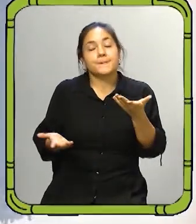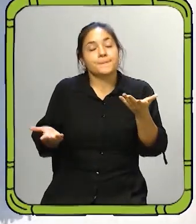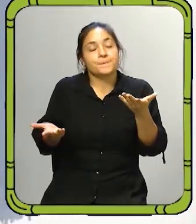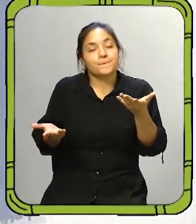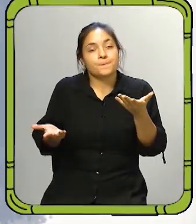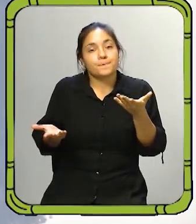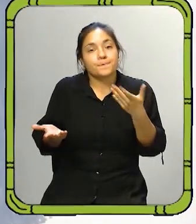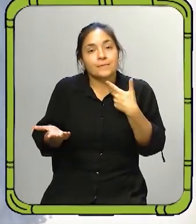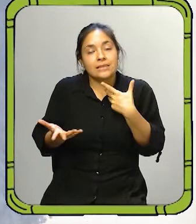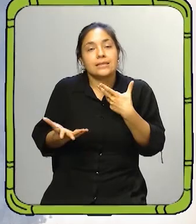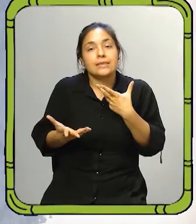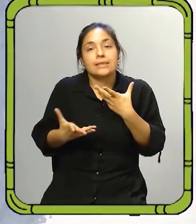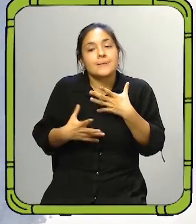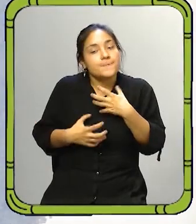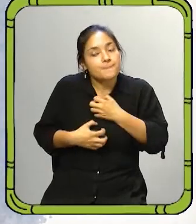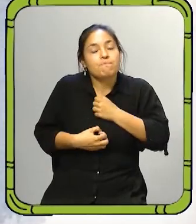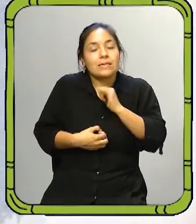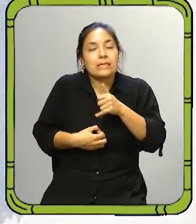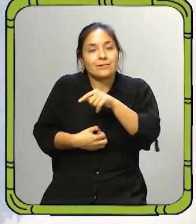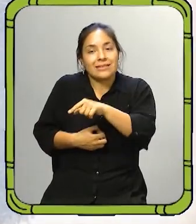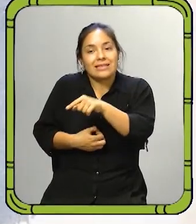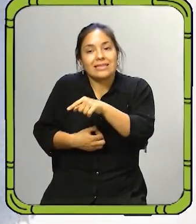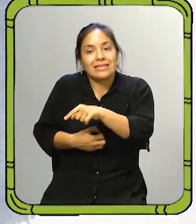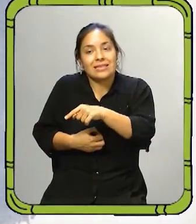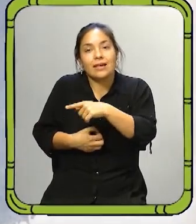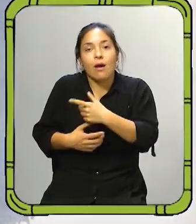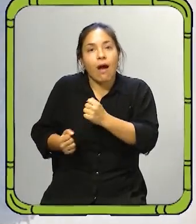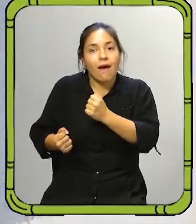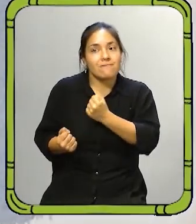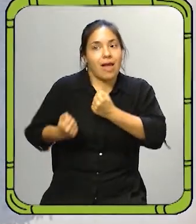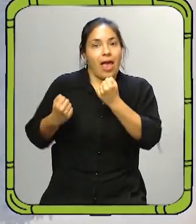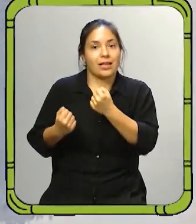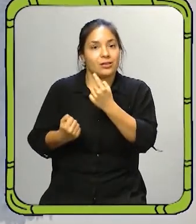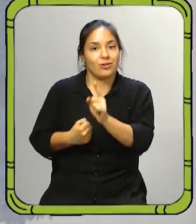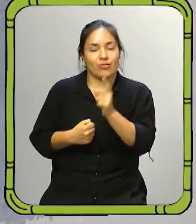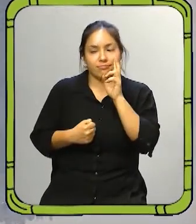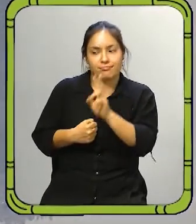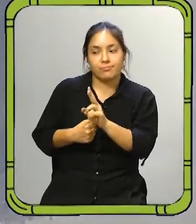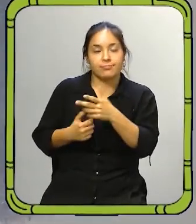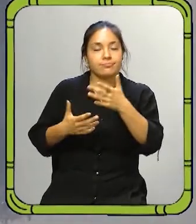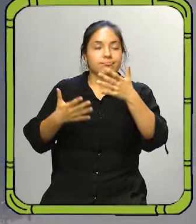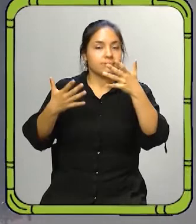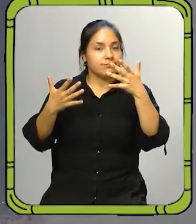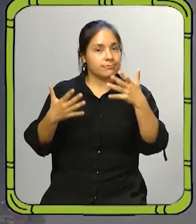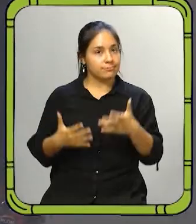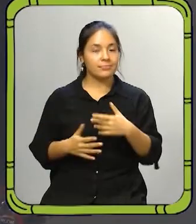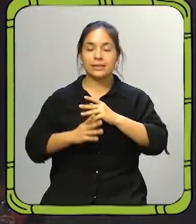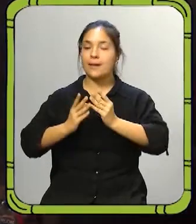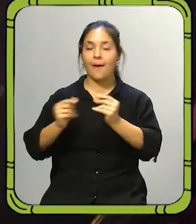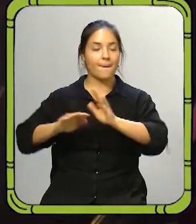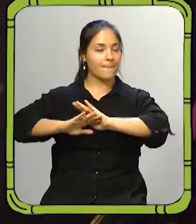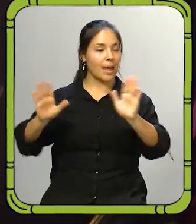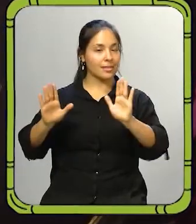Un poquito disgustado debido a que su pequeño no demostraba ser valiente, la madre resopló dando fin a la